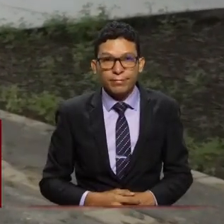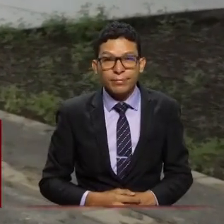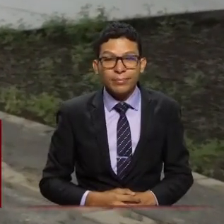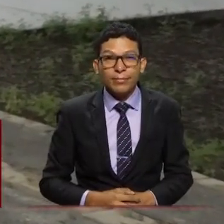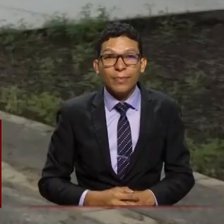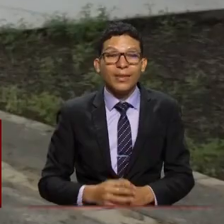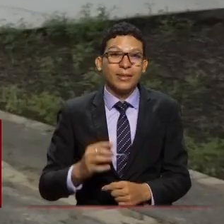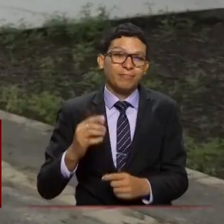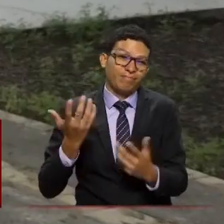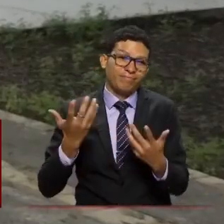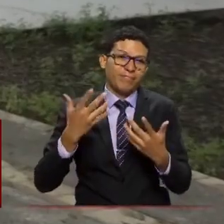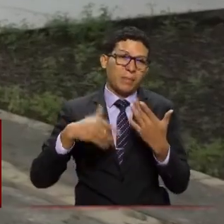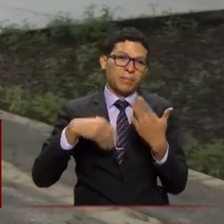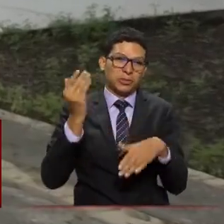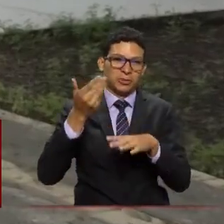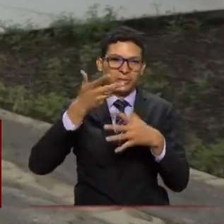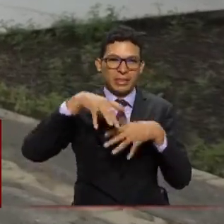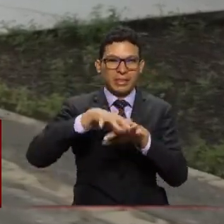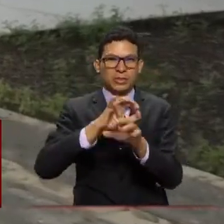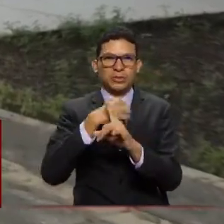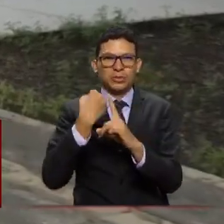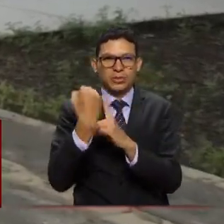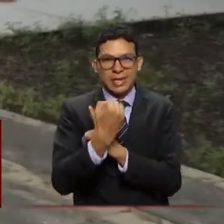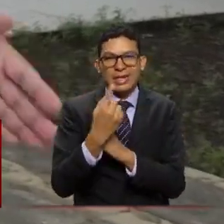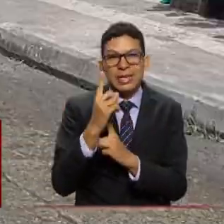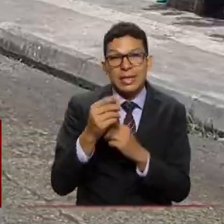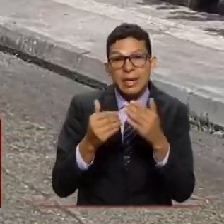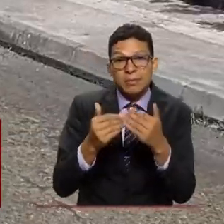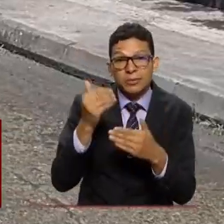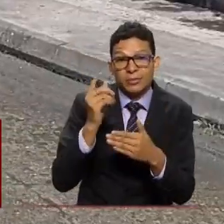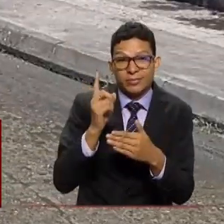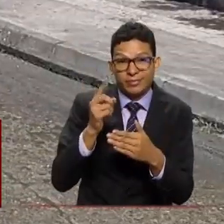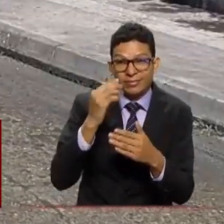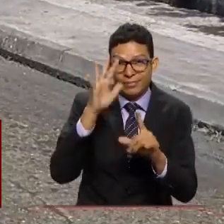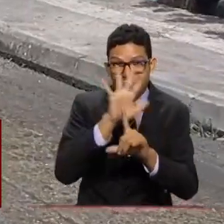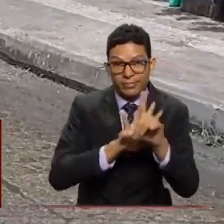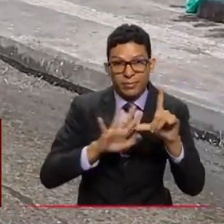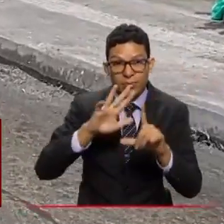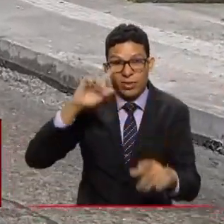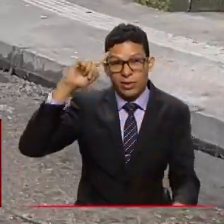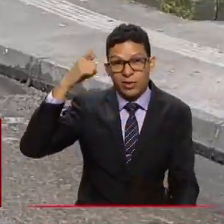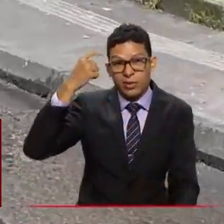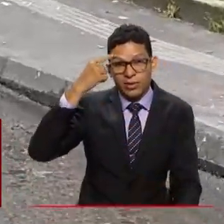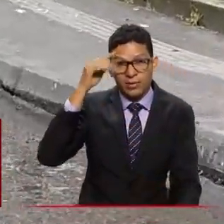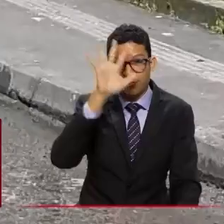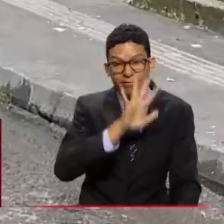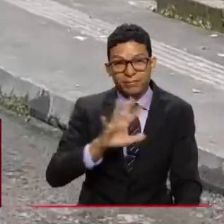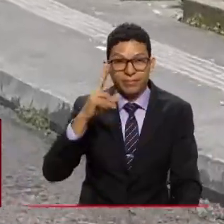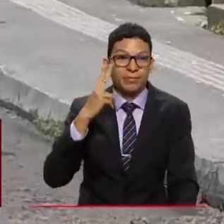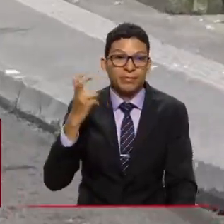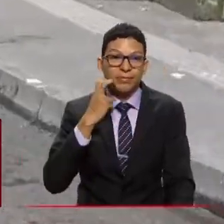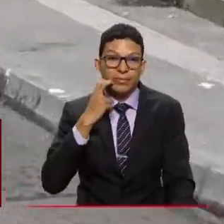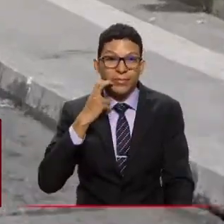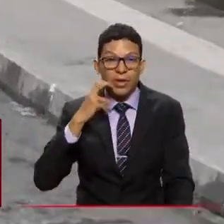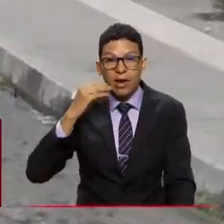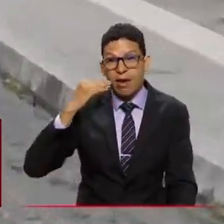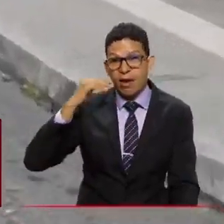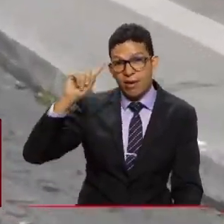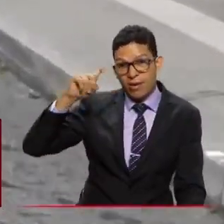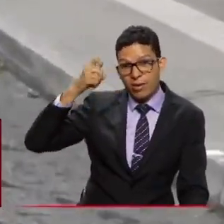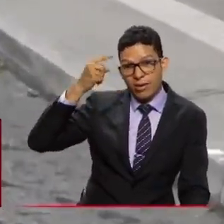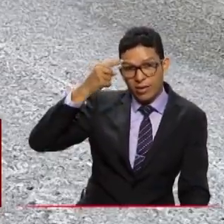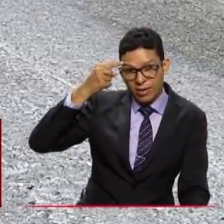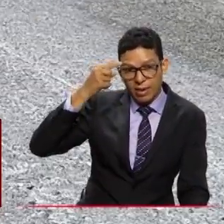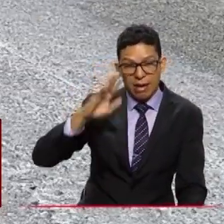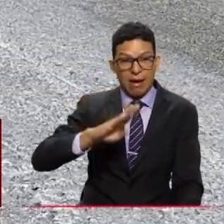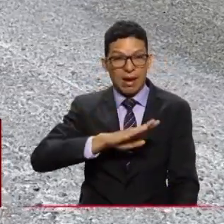sociales, luego de que se conoció este video. Pero aquí desde la gobernación del departamento de Chocó, la gobernadora, el alcalde, los ciudadanos también